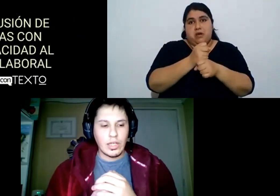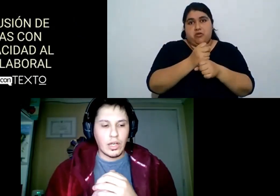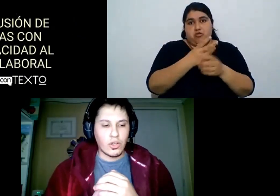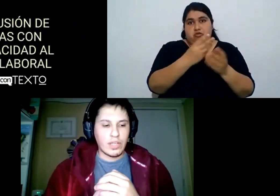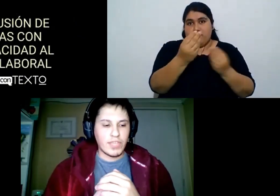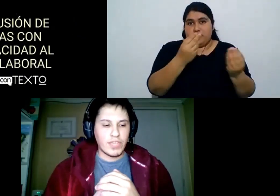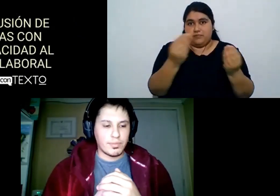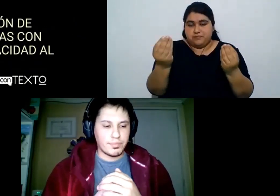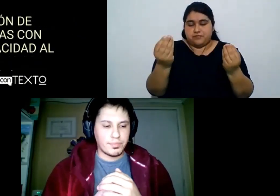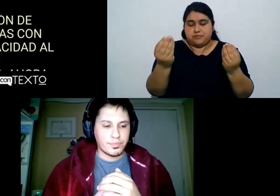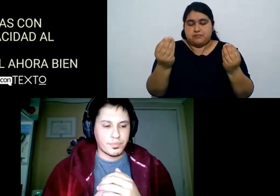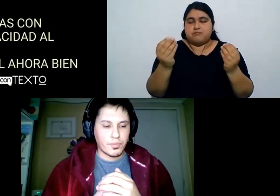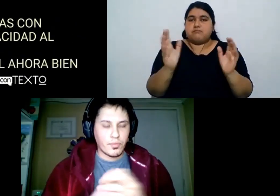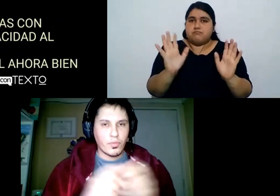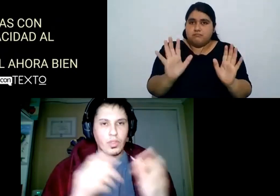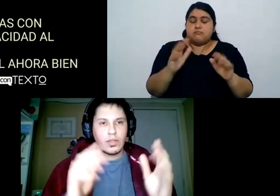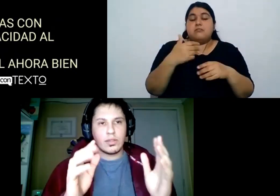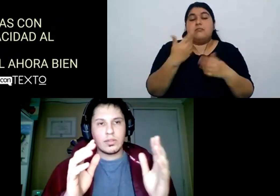Ahora bien,